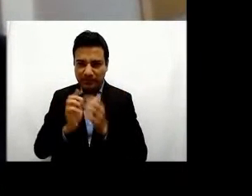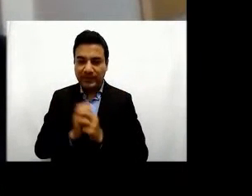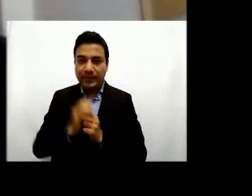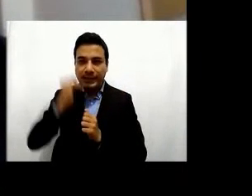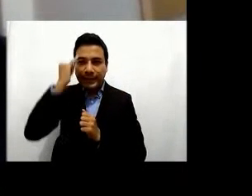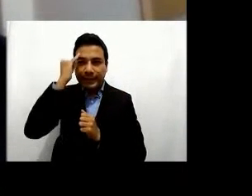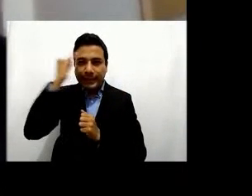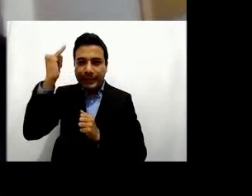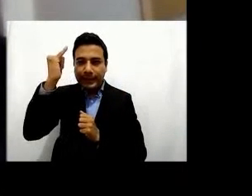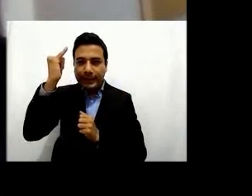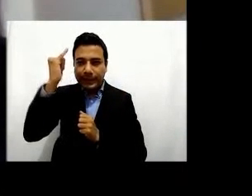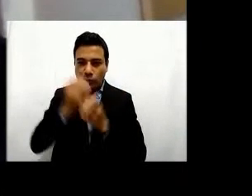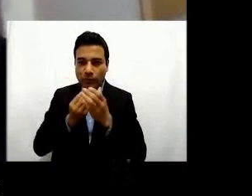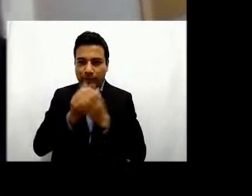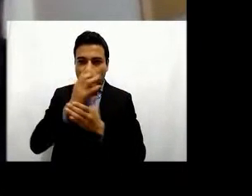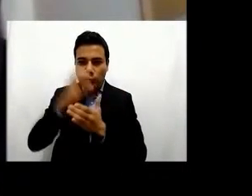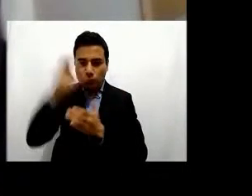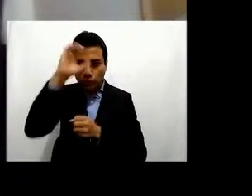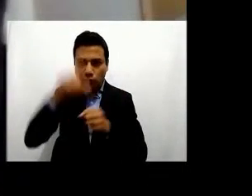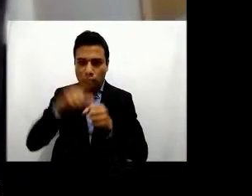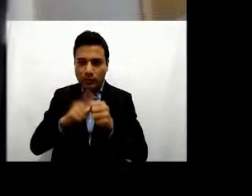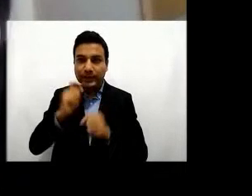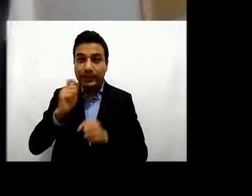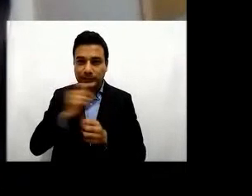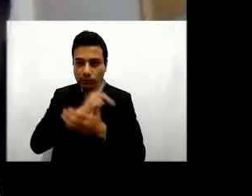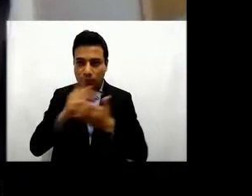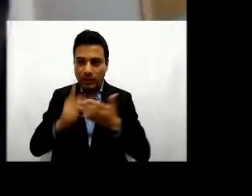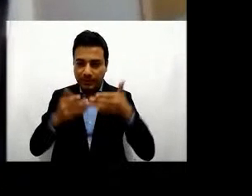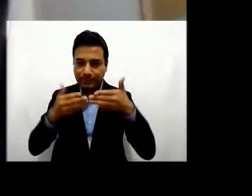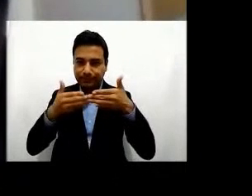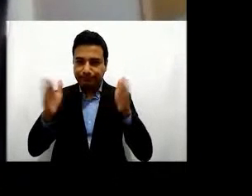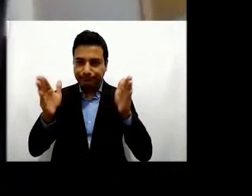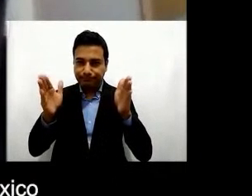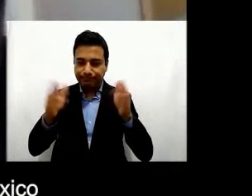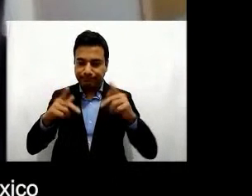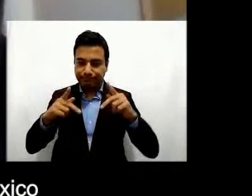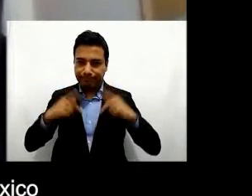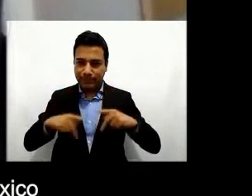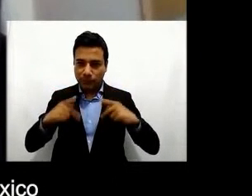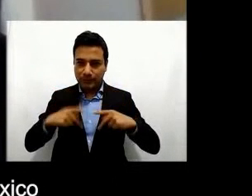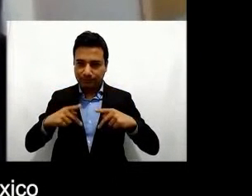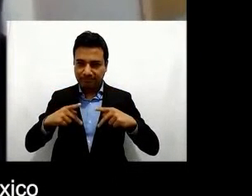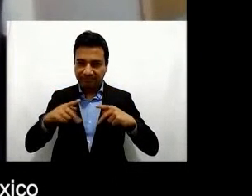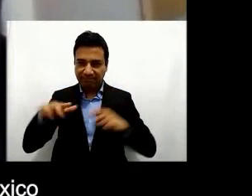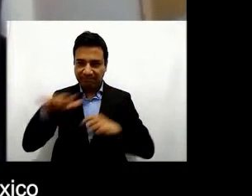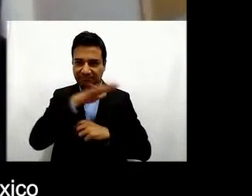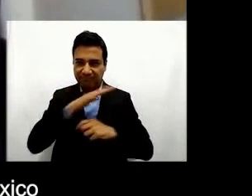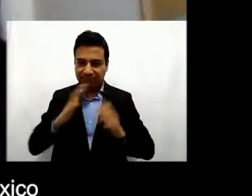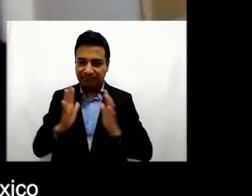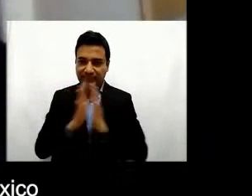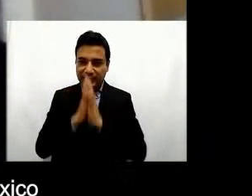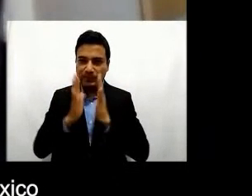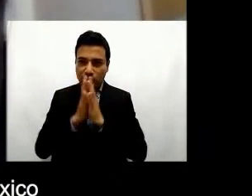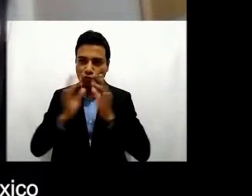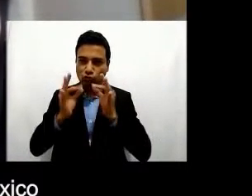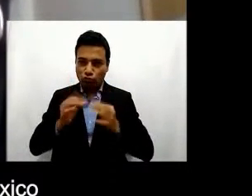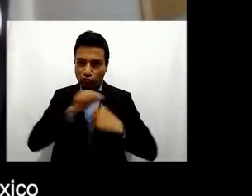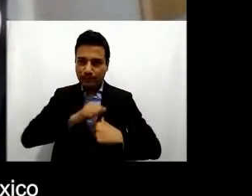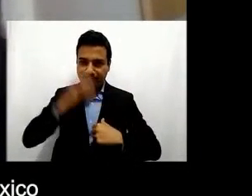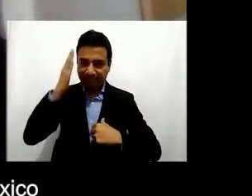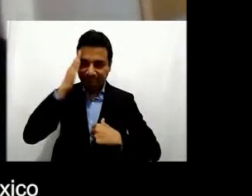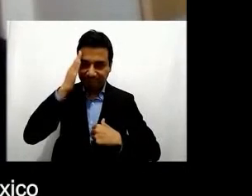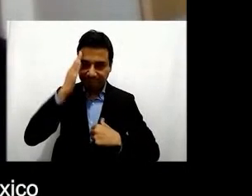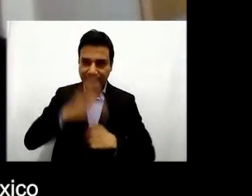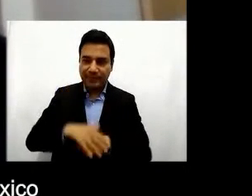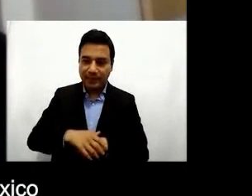un programa de innovación pública participativa que ha sido realizado por el British Council México y la Secretaría de Cultura de